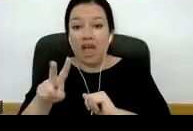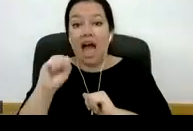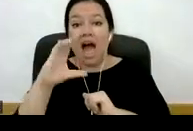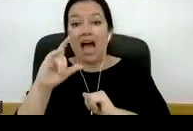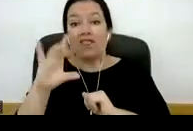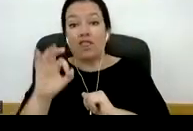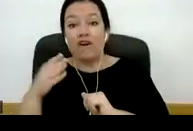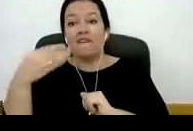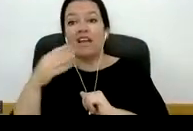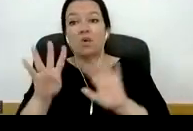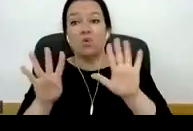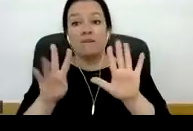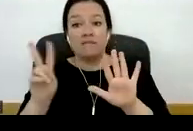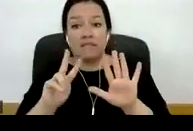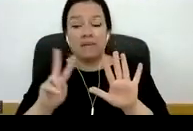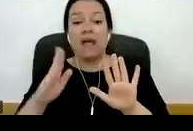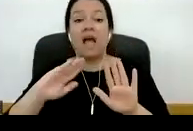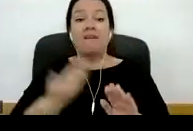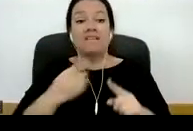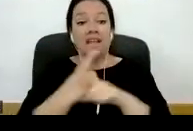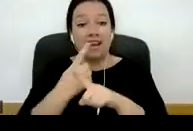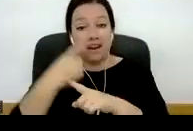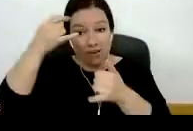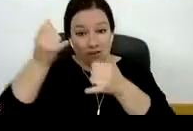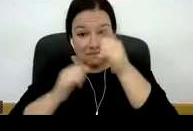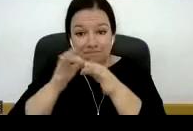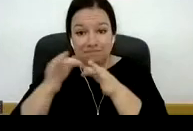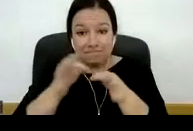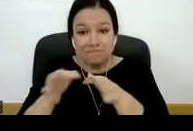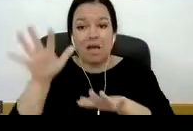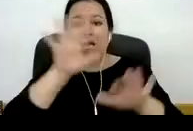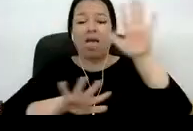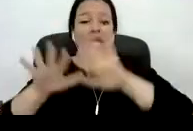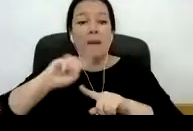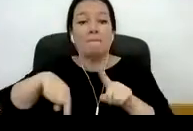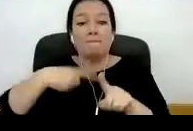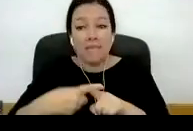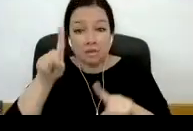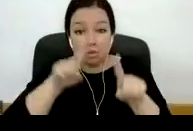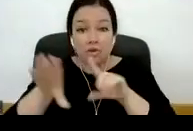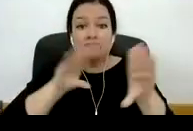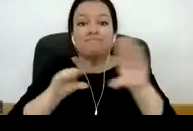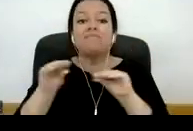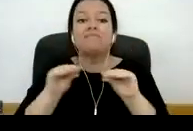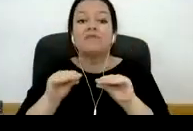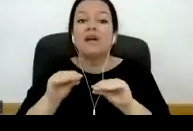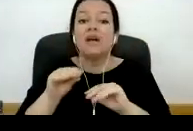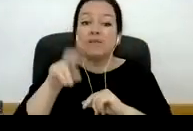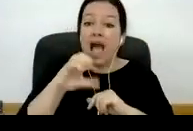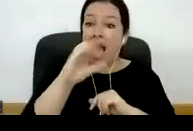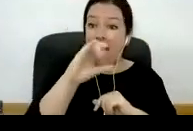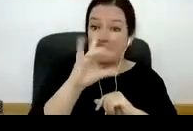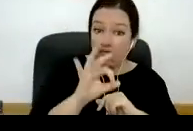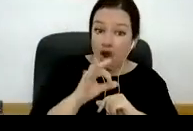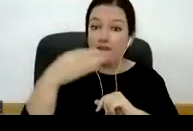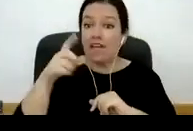que es la vitamina B9, dificulta la función nerviosa, facilitando desorientación, alteración de la función cognitiva, y la B12 y el ácido fólico, como os comentaba, están implicados en